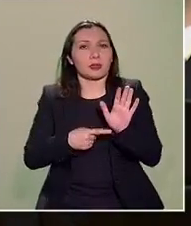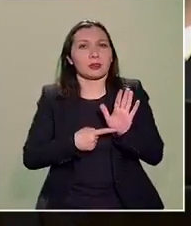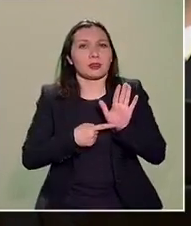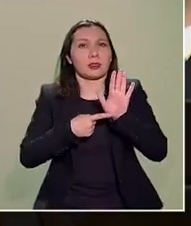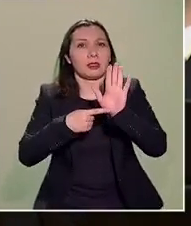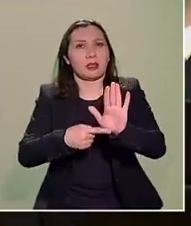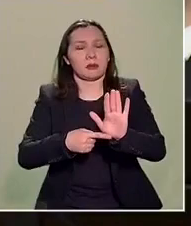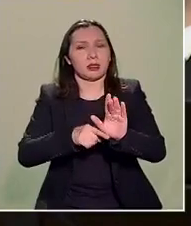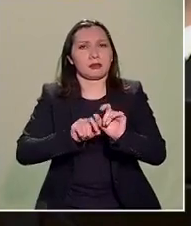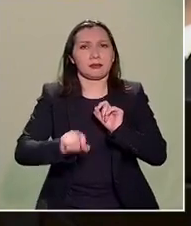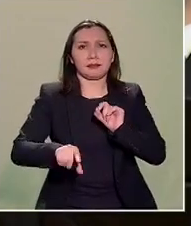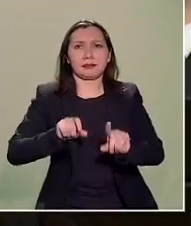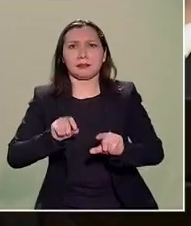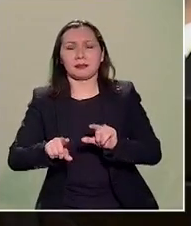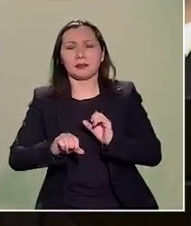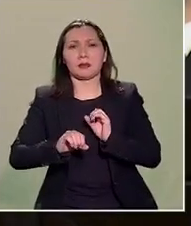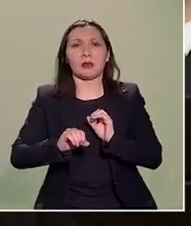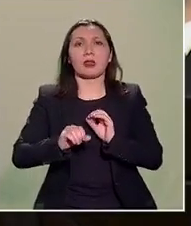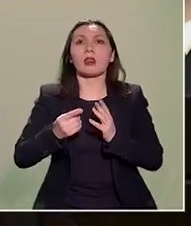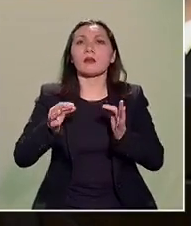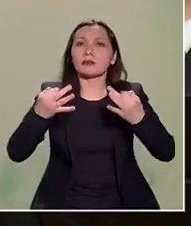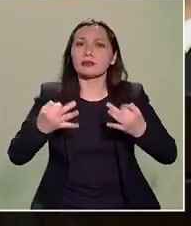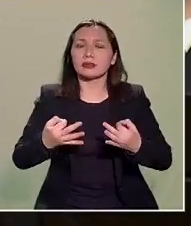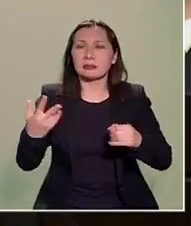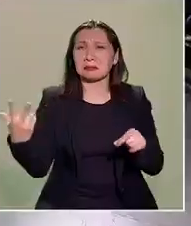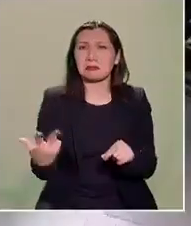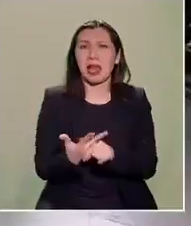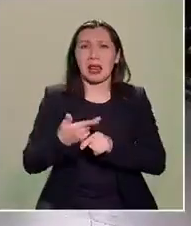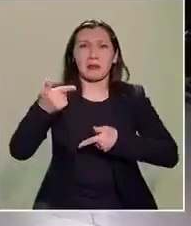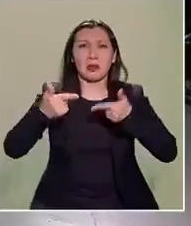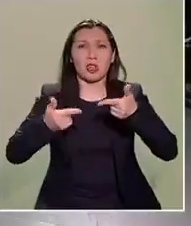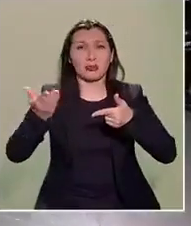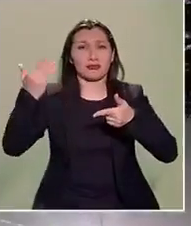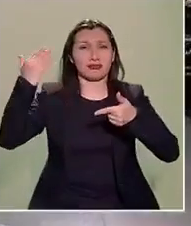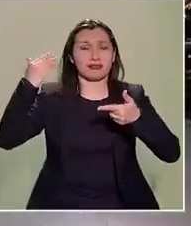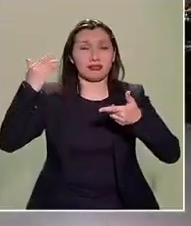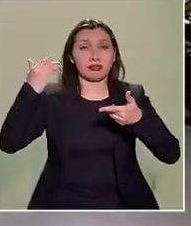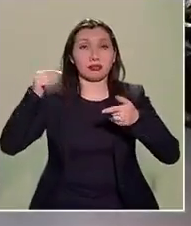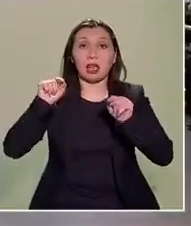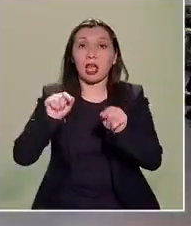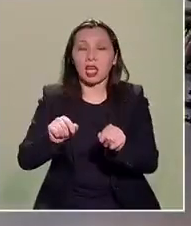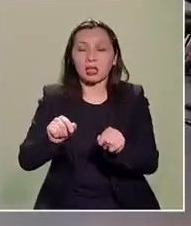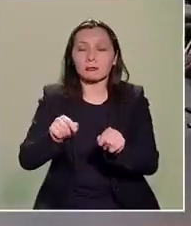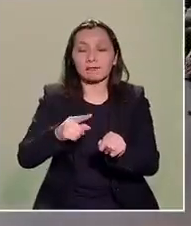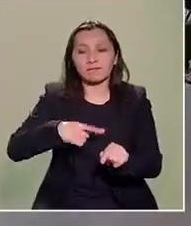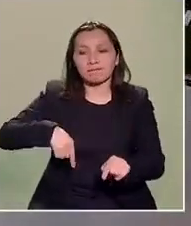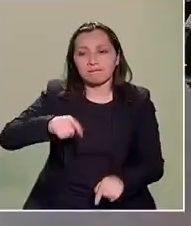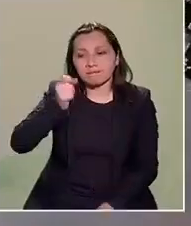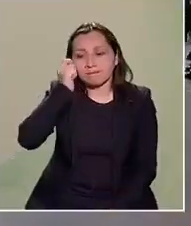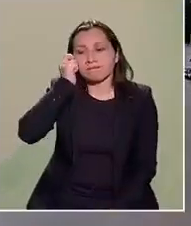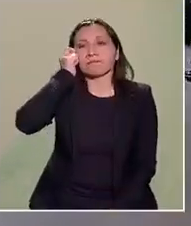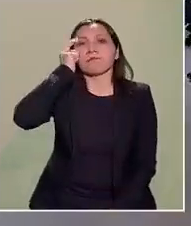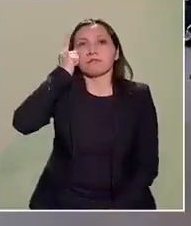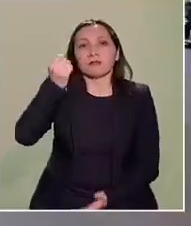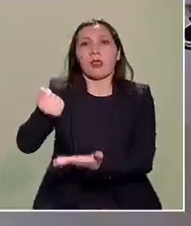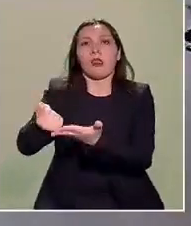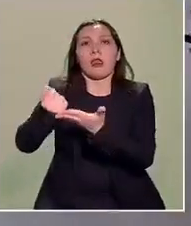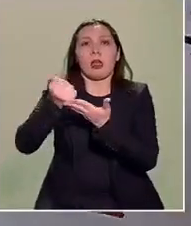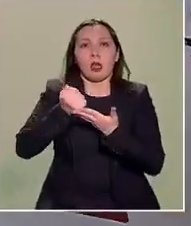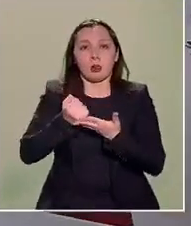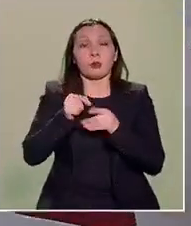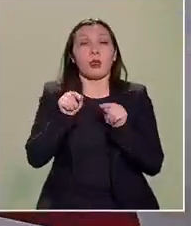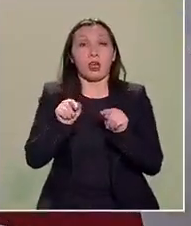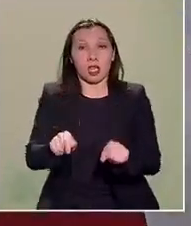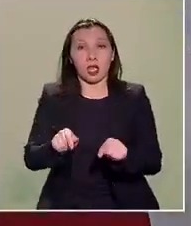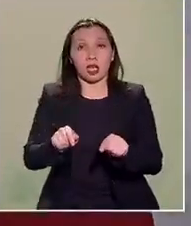resistencia apropiada a la brutalidad política esto nos ayuda a comprender que